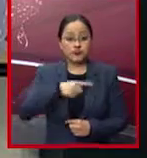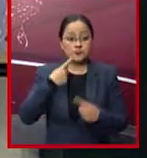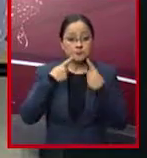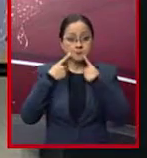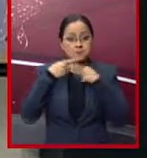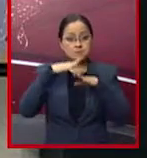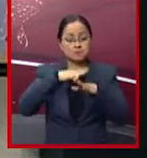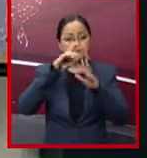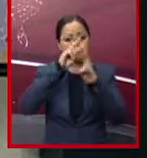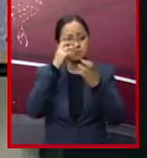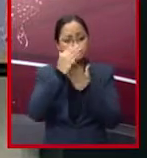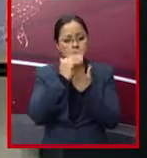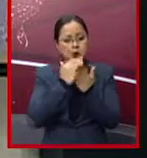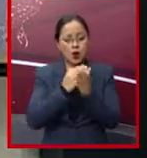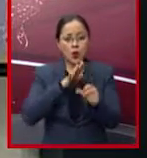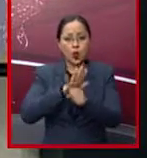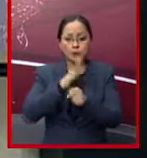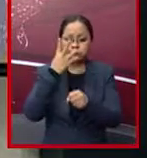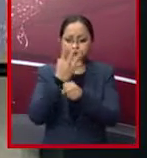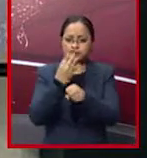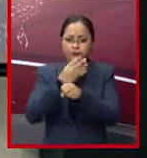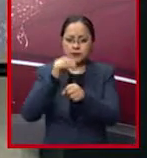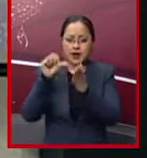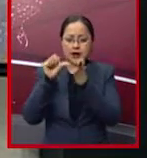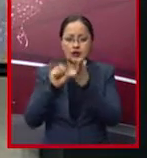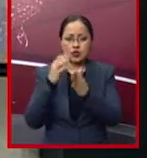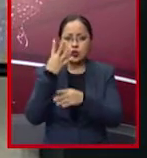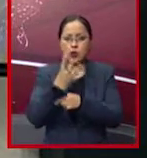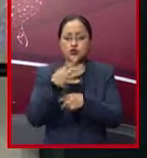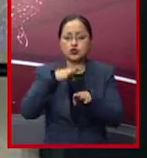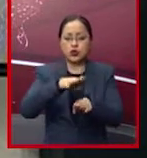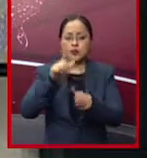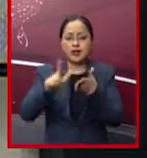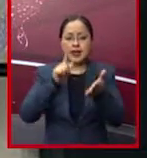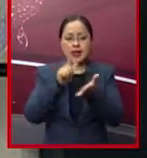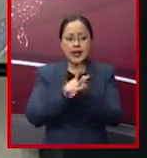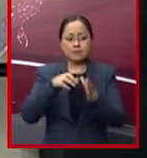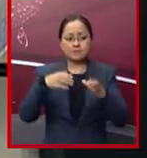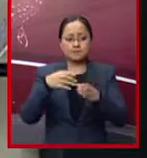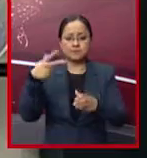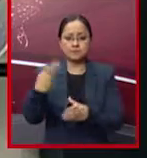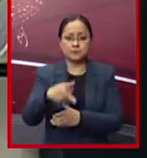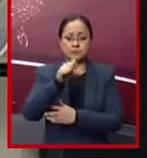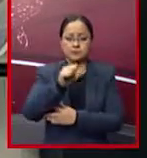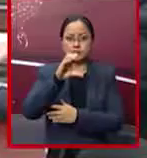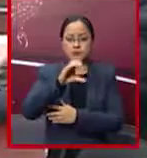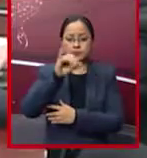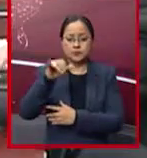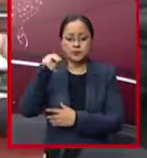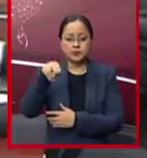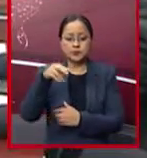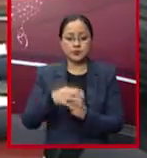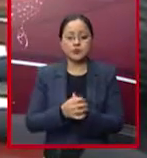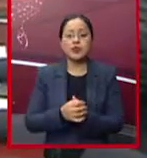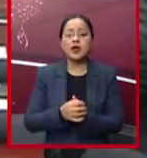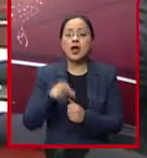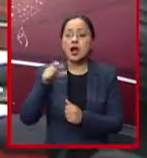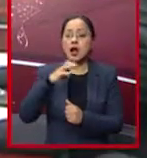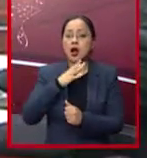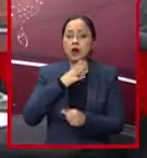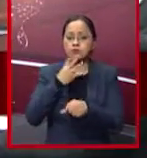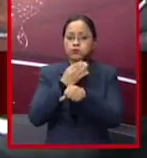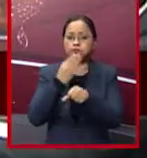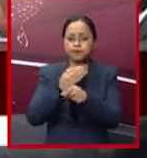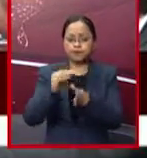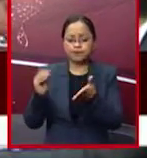minuta por la que se reforma el artículo 4 de las disposiciones transitorias de la Ley Orgánica del Poder Judicial de la Federación, del decreto por el que se